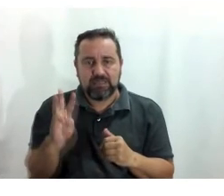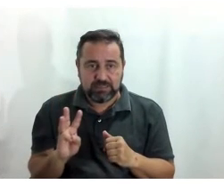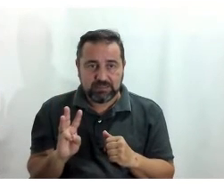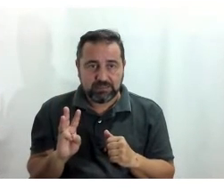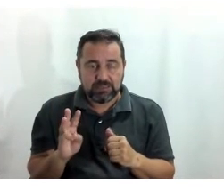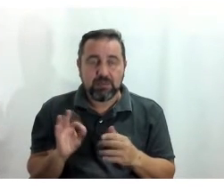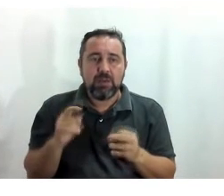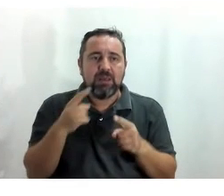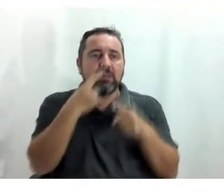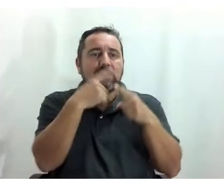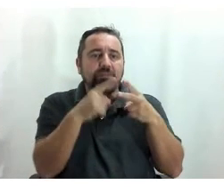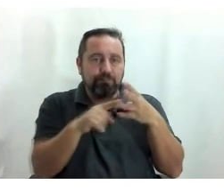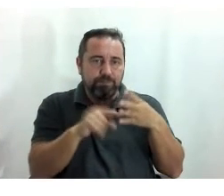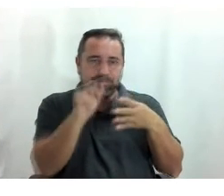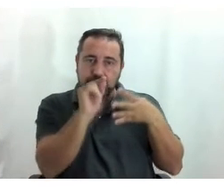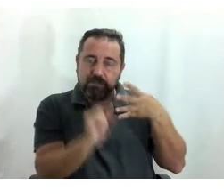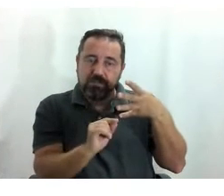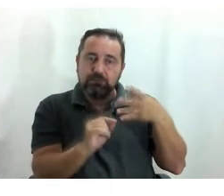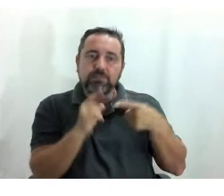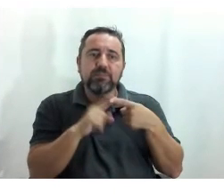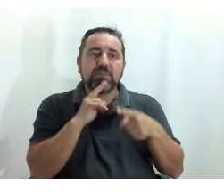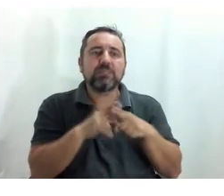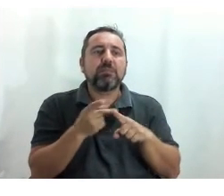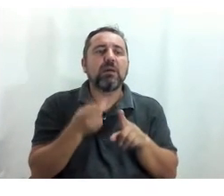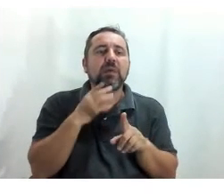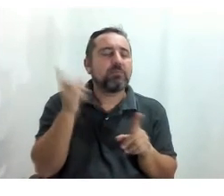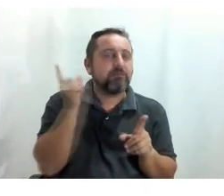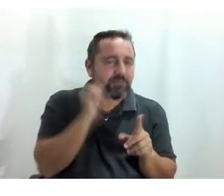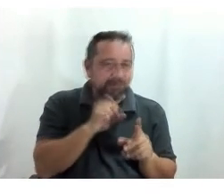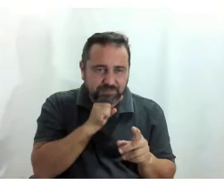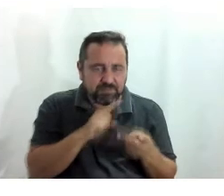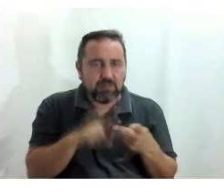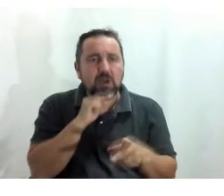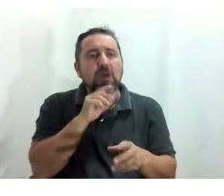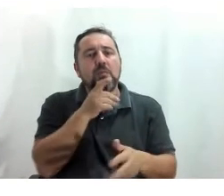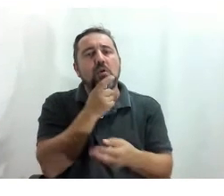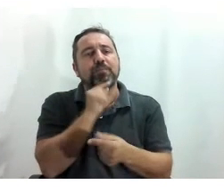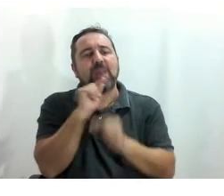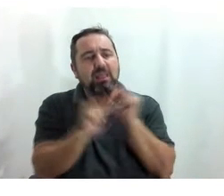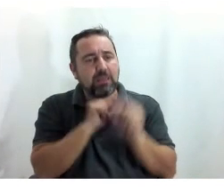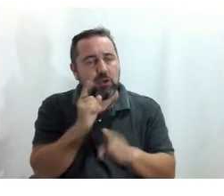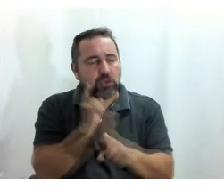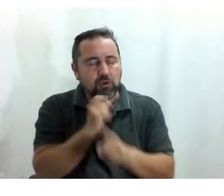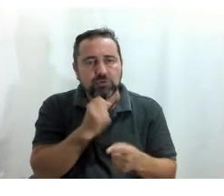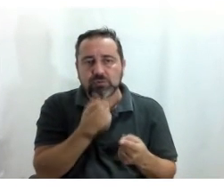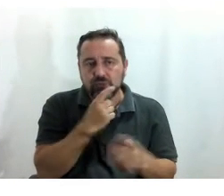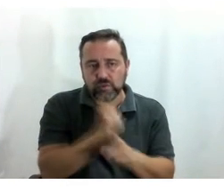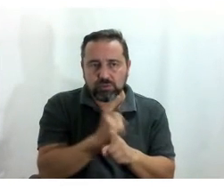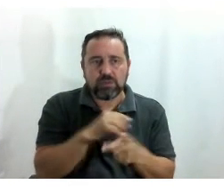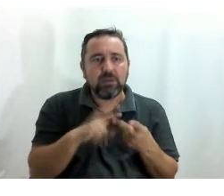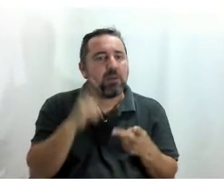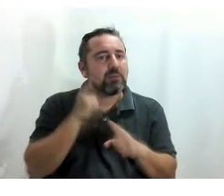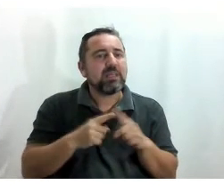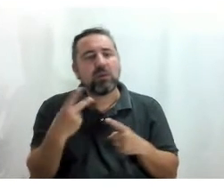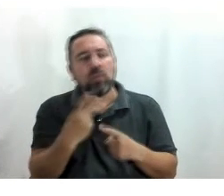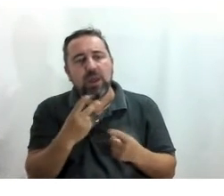para diferentes indicaciones, entre las que se encuentra la presbiacusia, la ototoxicidad por antibióticos o por cisplatino, o la hipoacusia